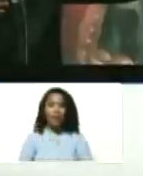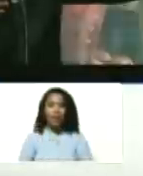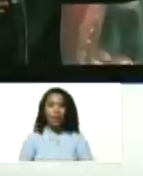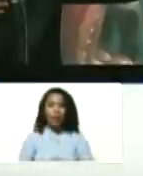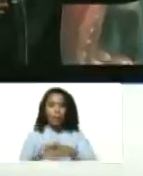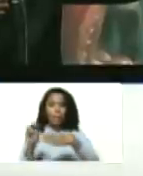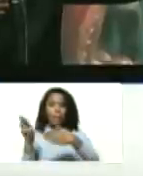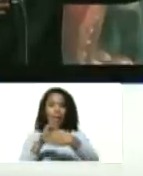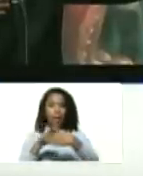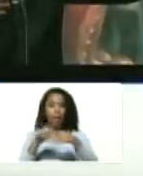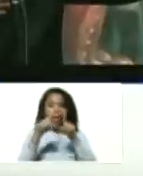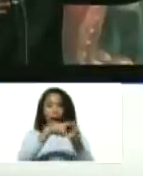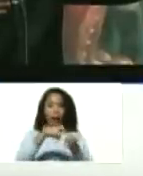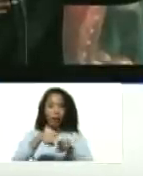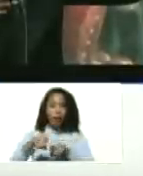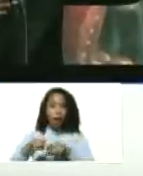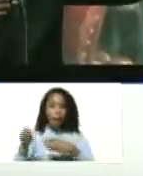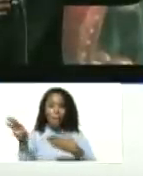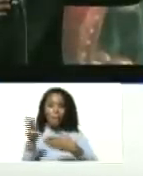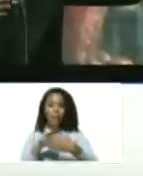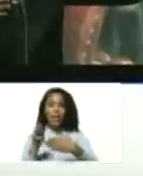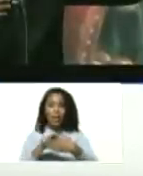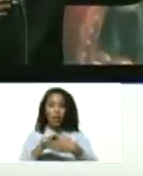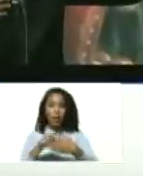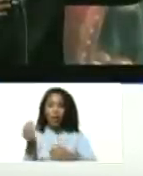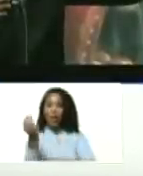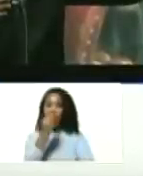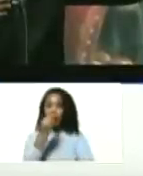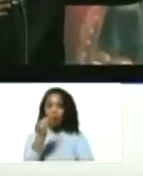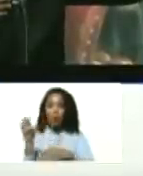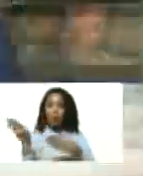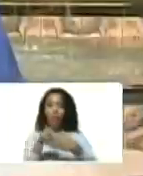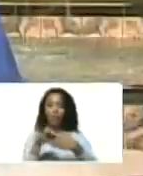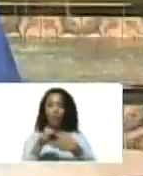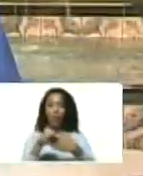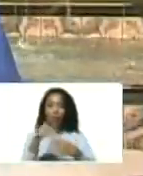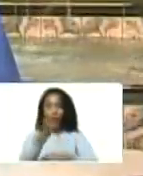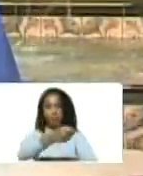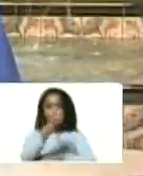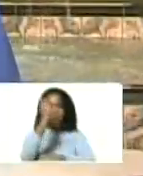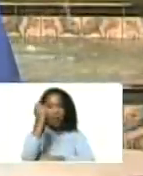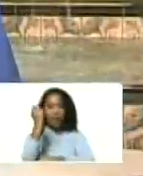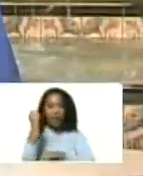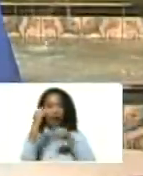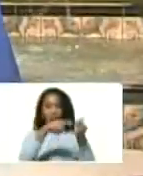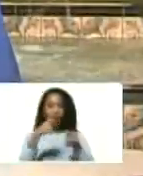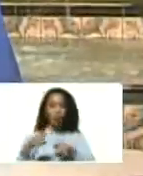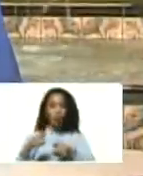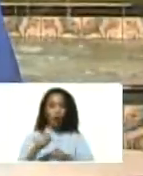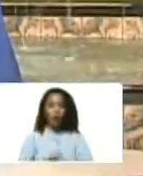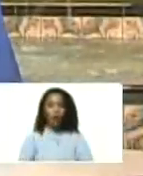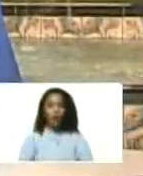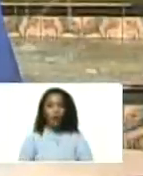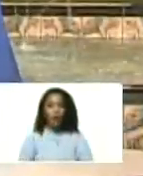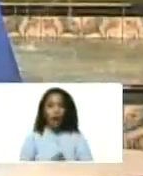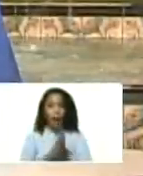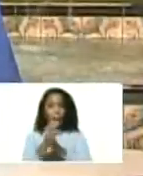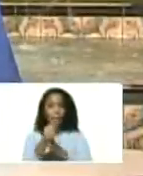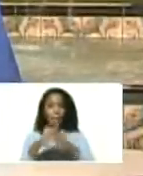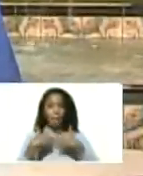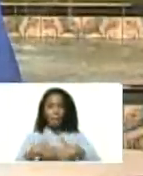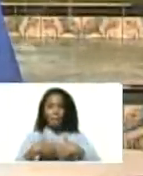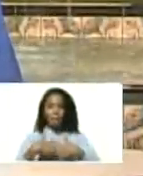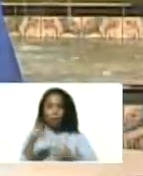de agricultura ministro de alimentación ministra de pesca de agricultura urbana empresarios y